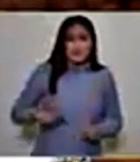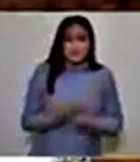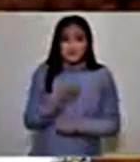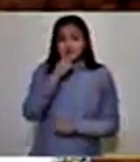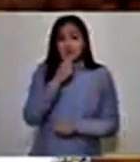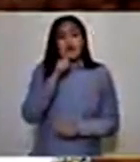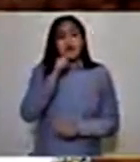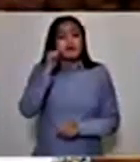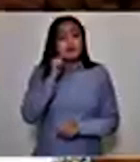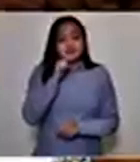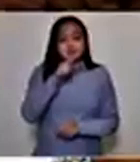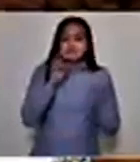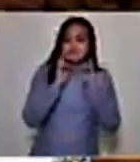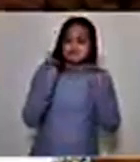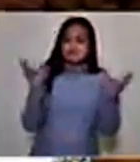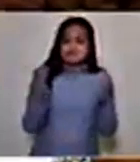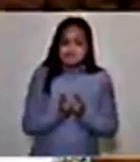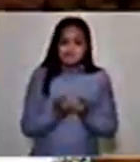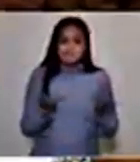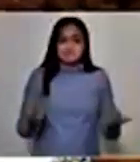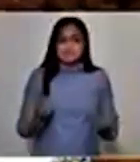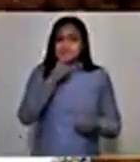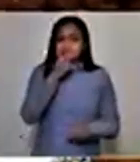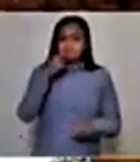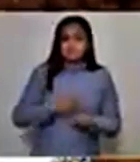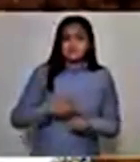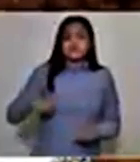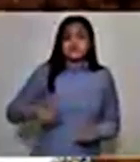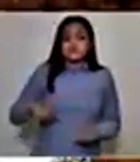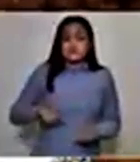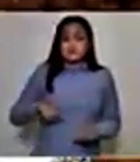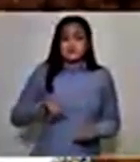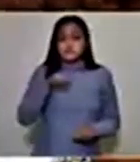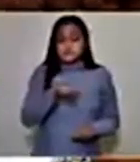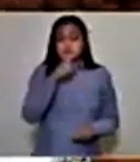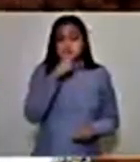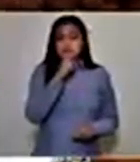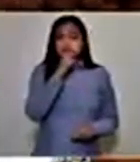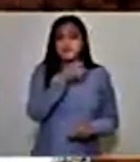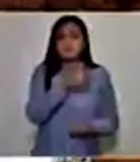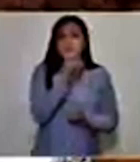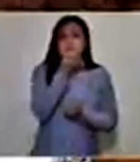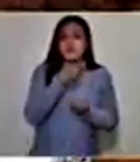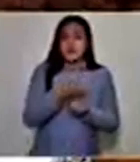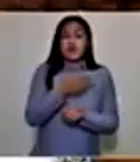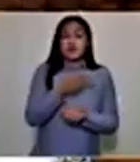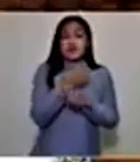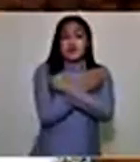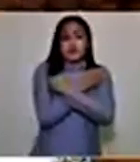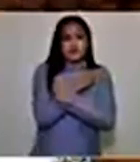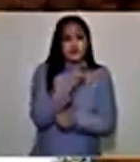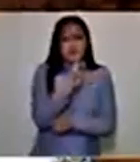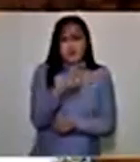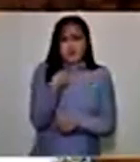lo dijimos ayer en la reunión a través de la Secretaría de Gobernación y el Secretario de Educación, nunca